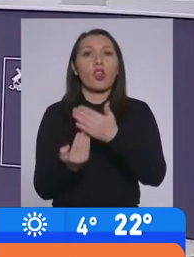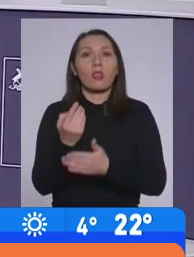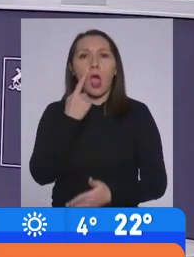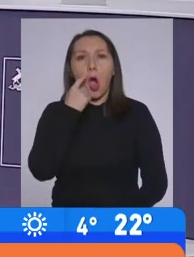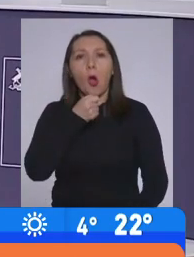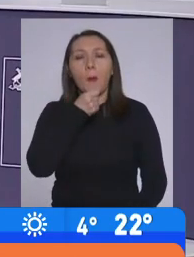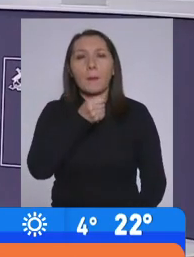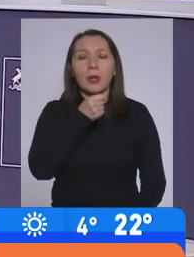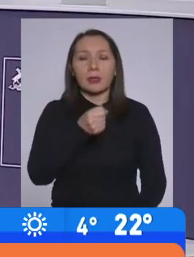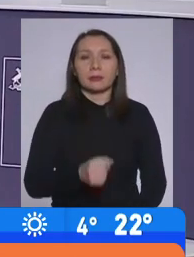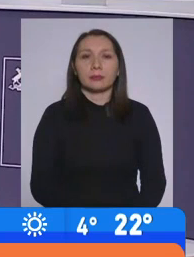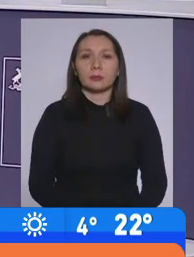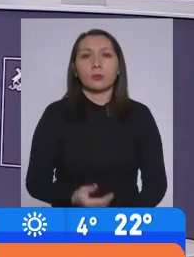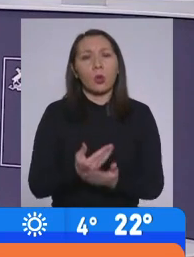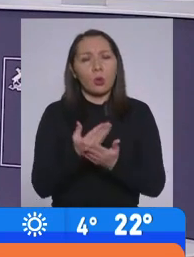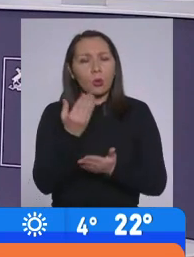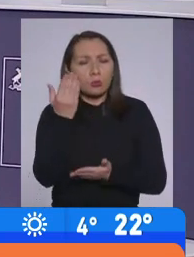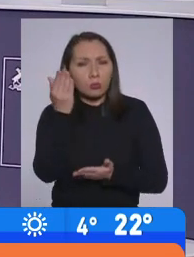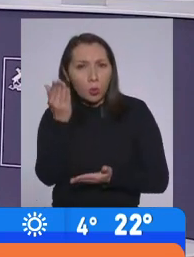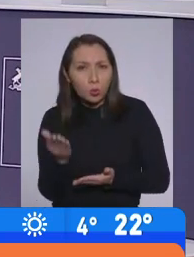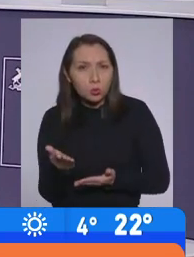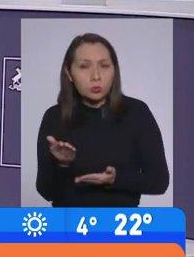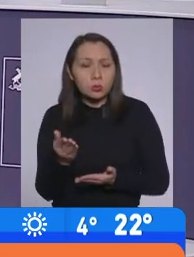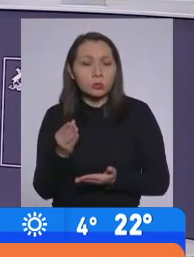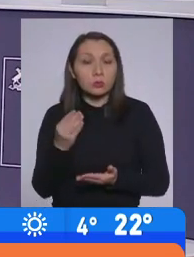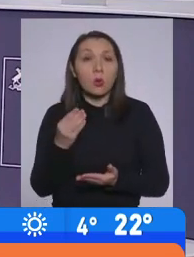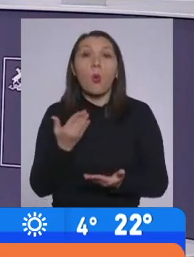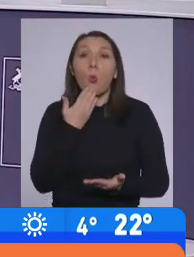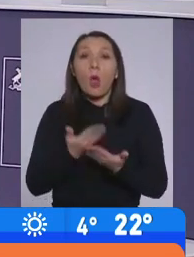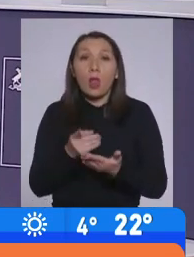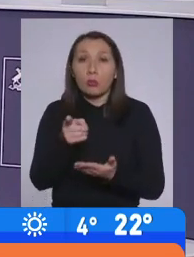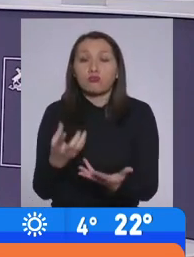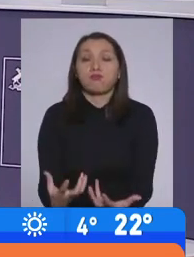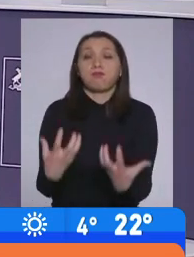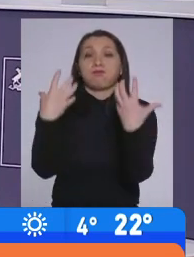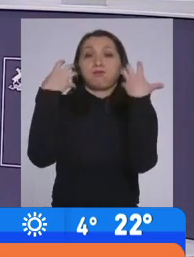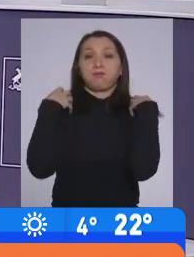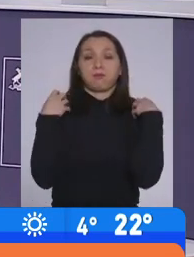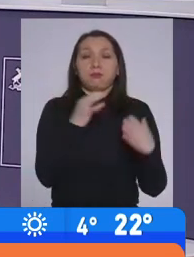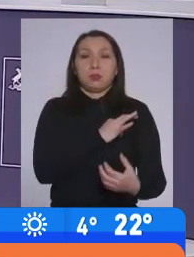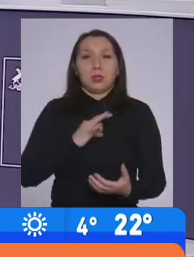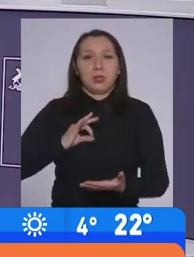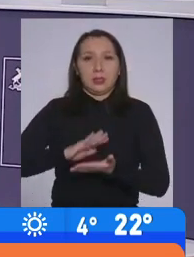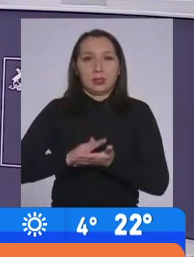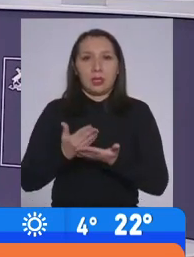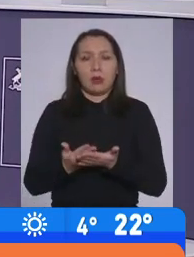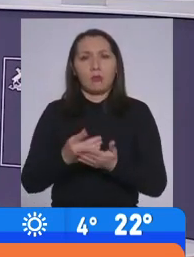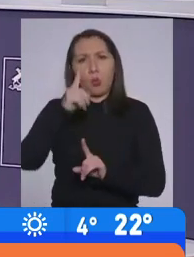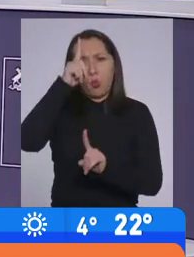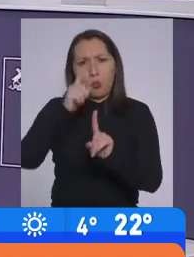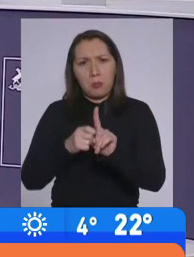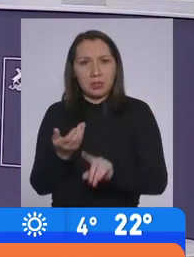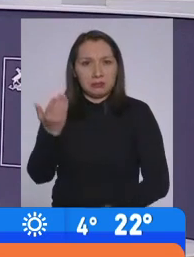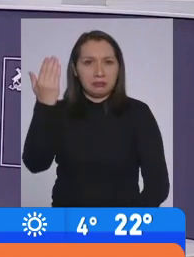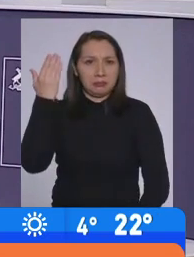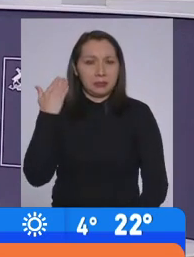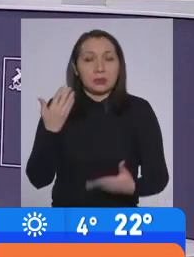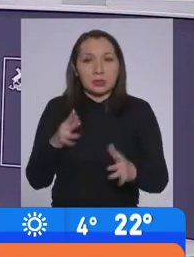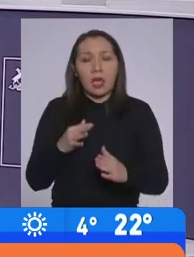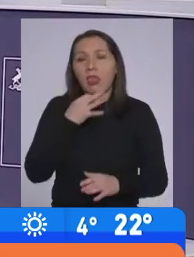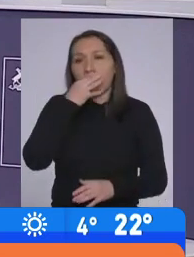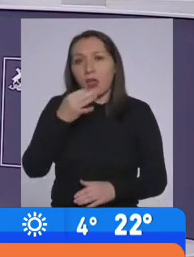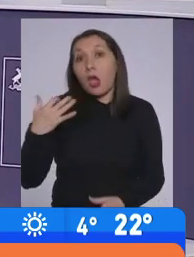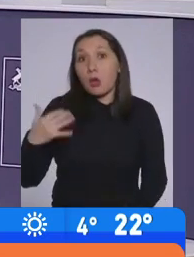ministro usted desde que asumió la cartera de salud hace ya un mes ha señalado lo